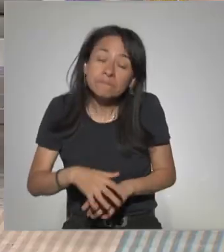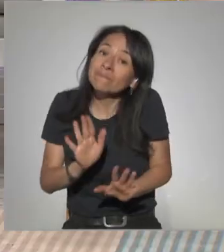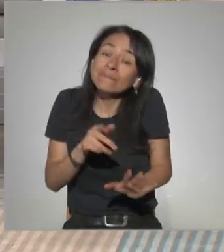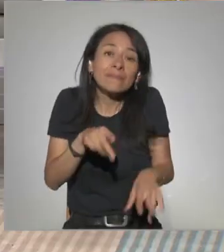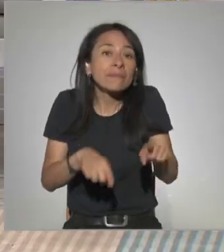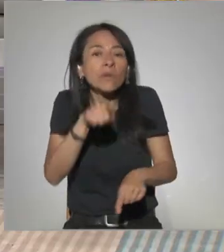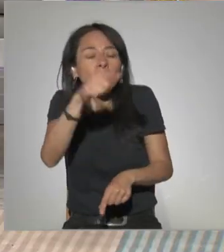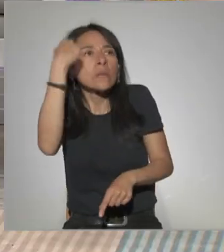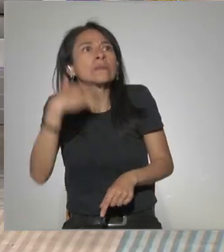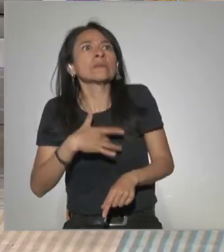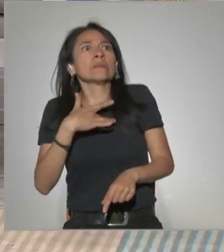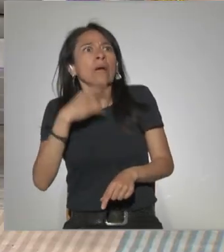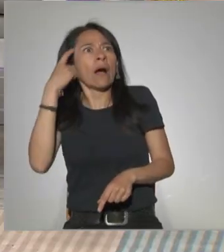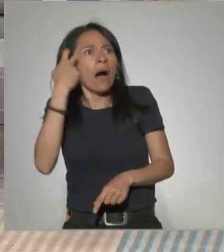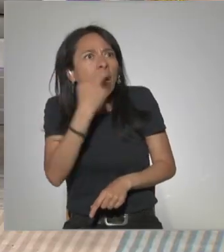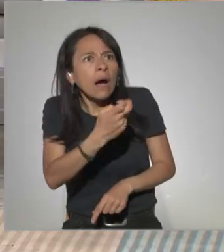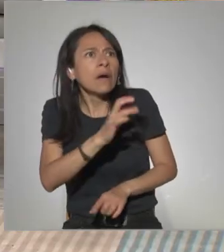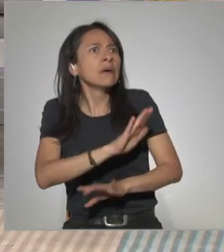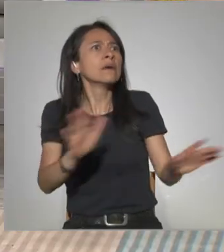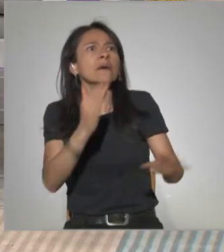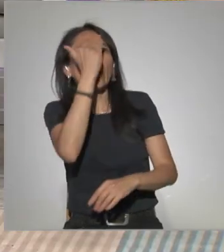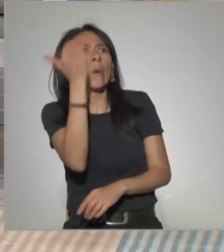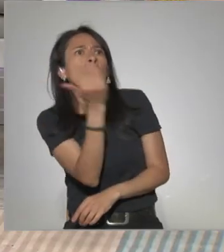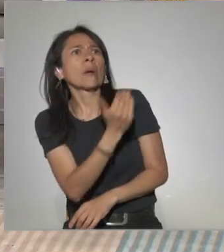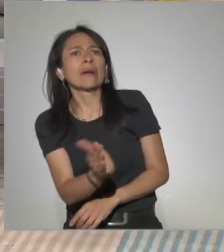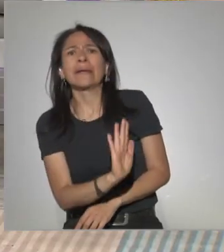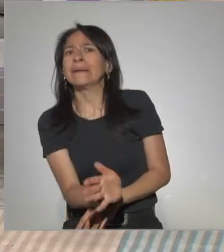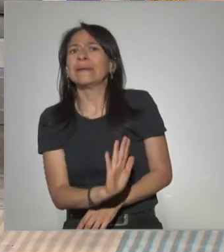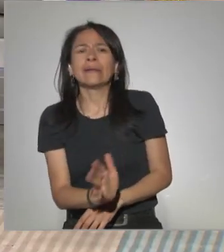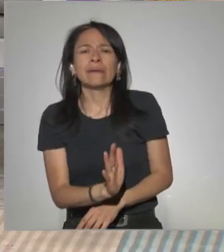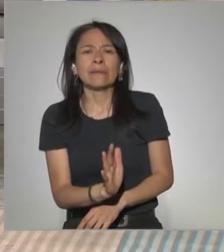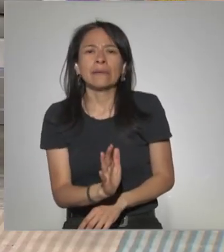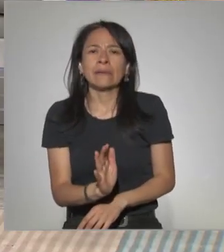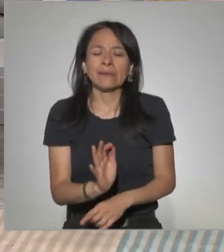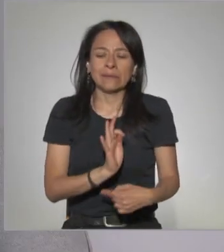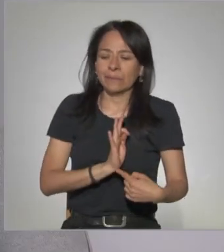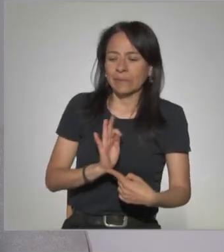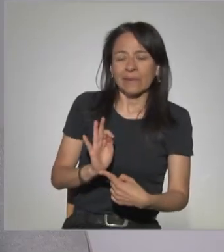terrible desgracia o posible, no posible, seguro,